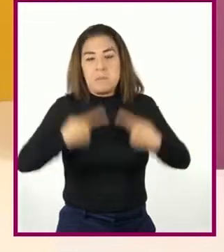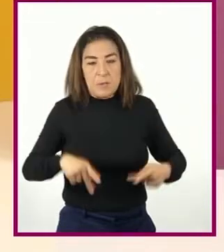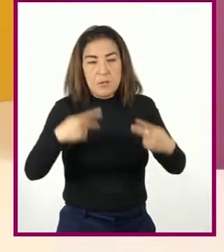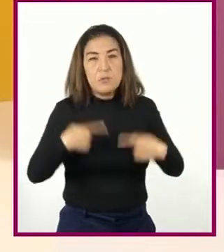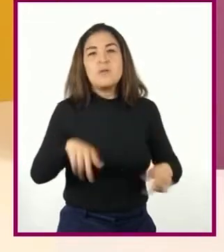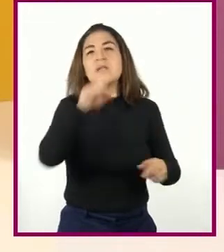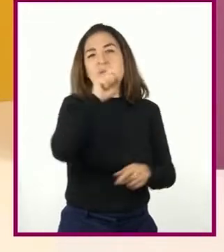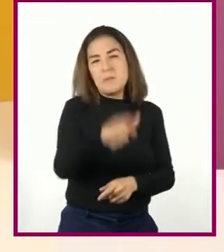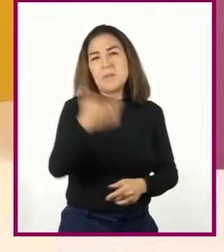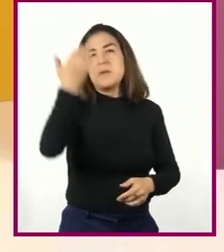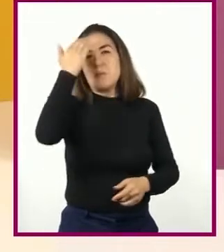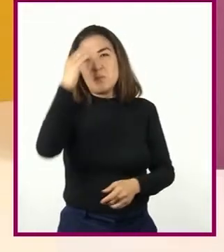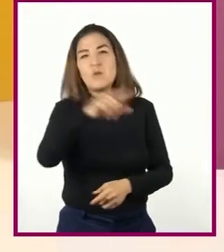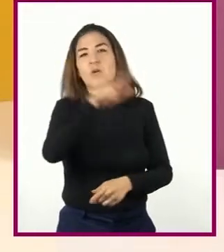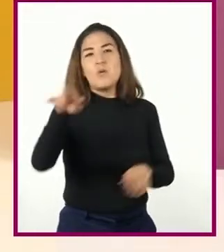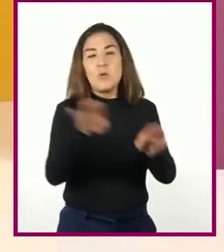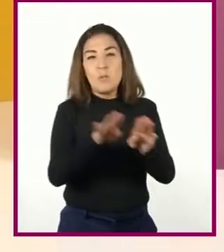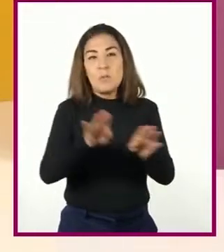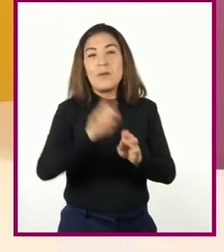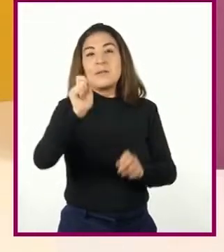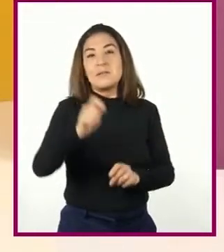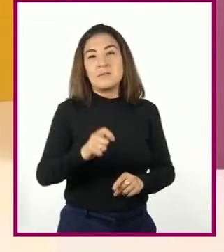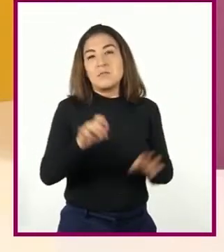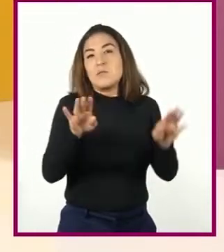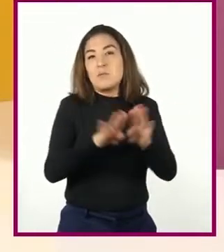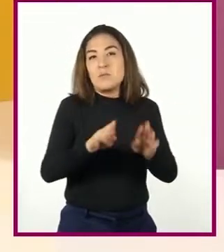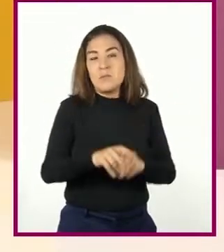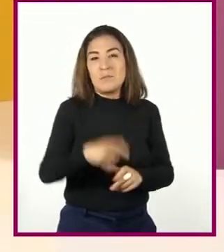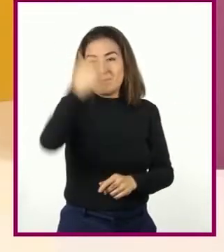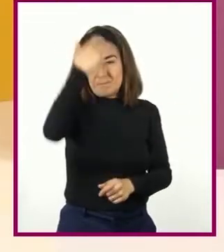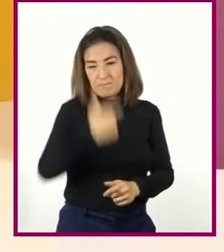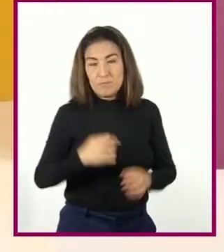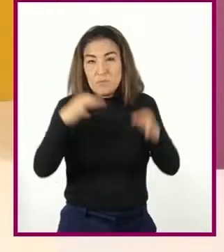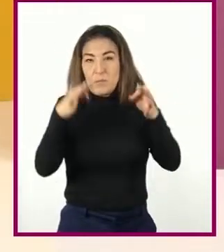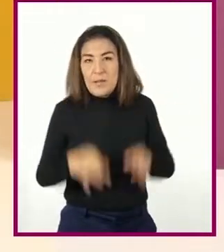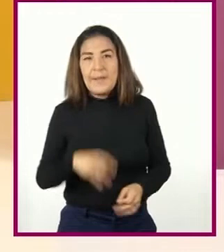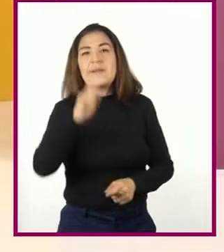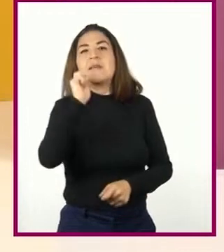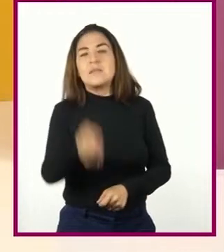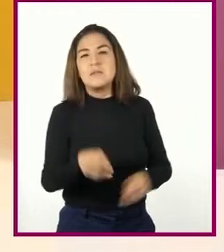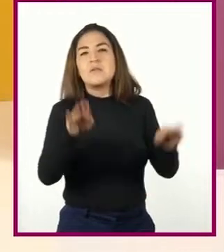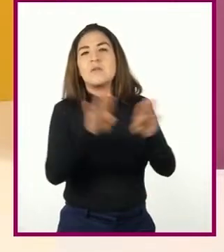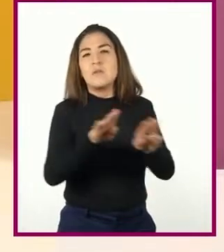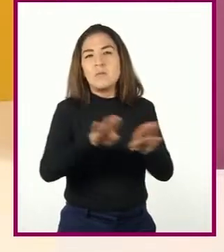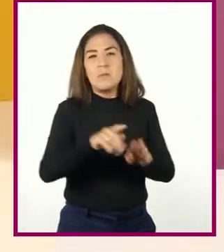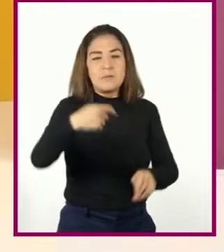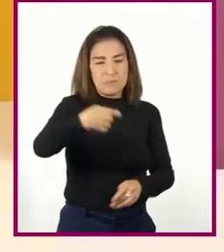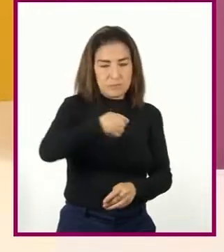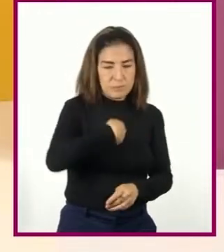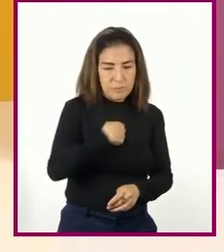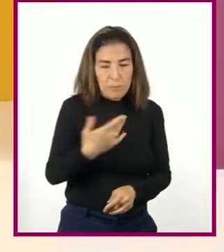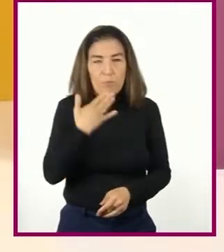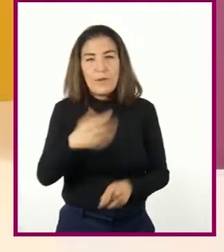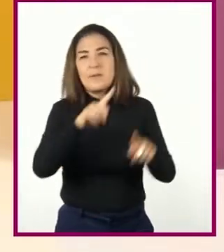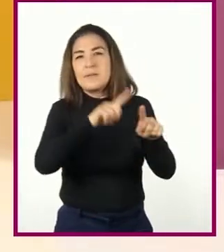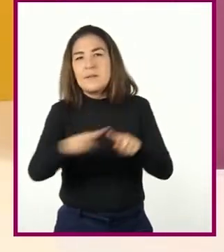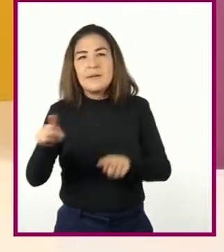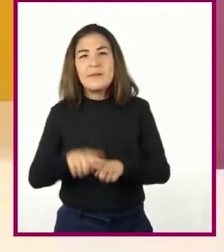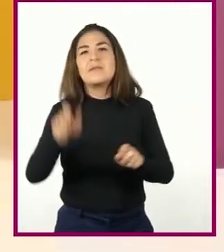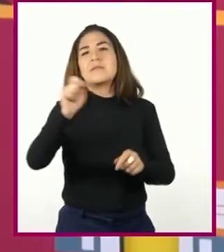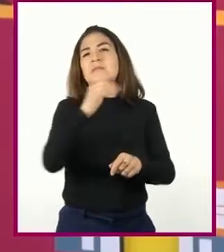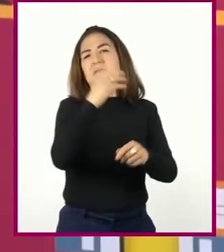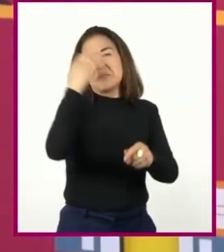que también se conoce como dignidad humana, nos permite tener el derecho a la libertad y poder ejercerlo en todo tiempo y lugar.